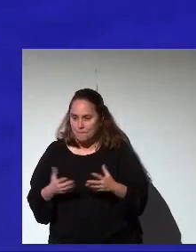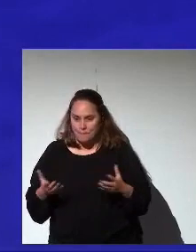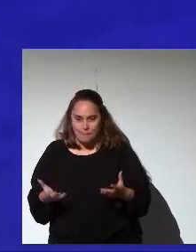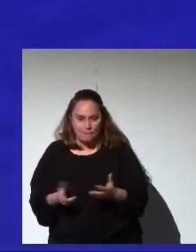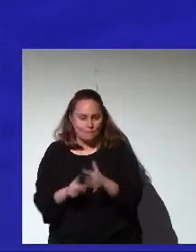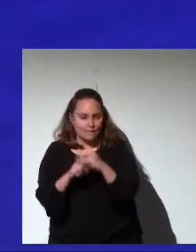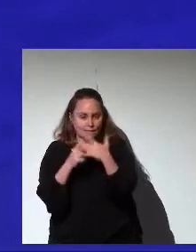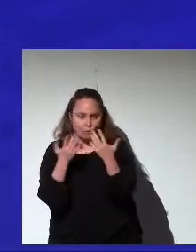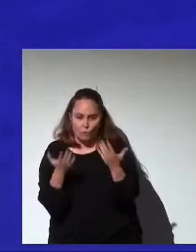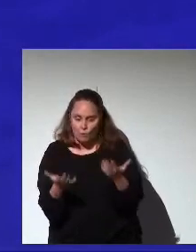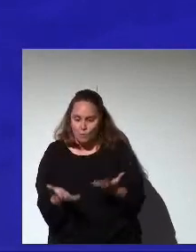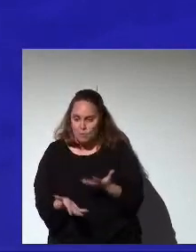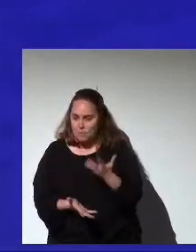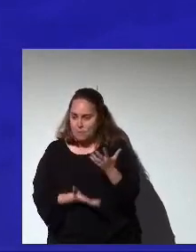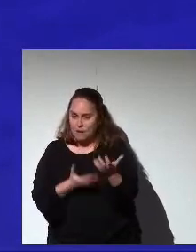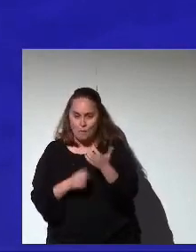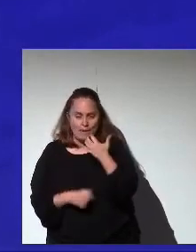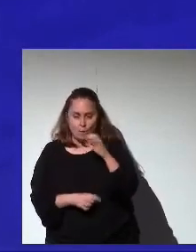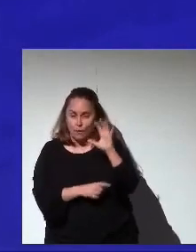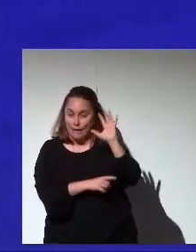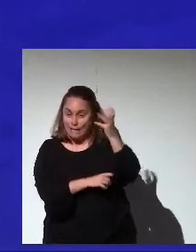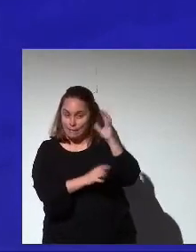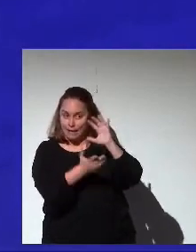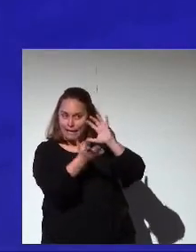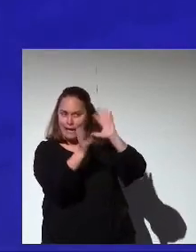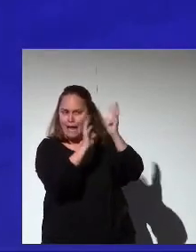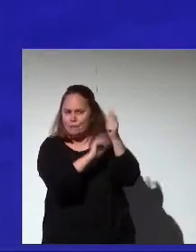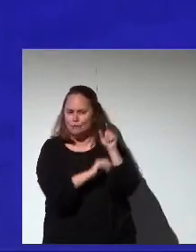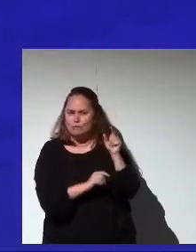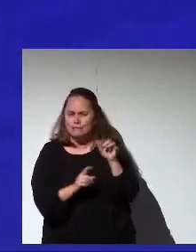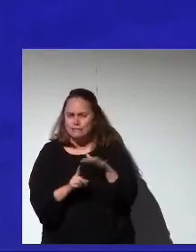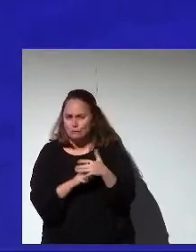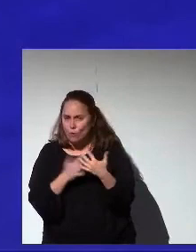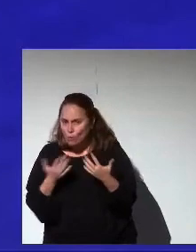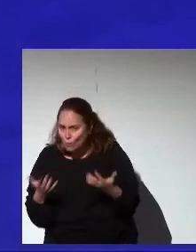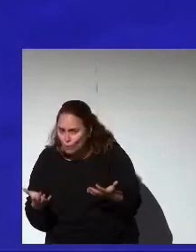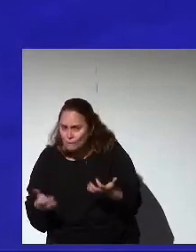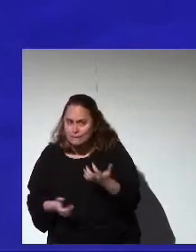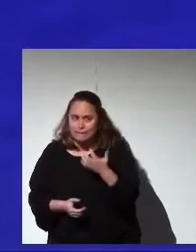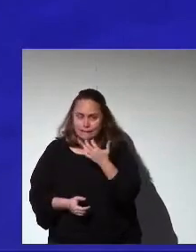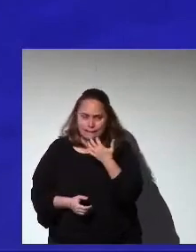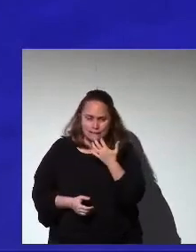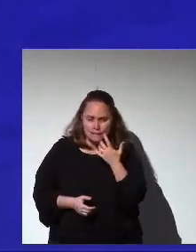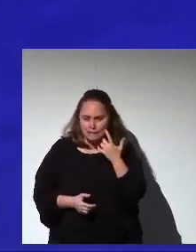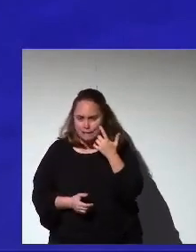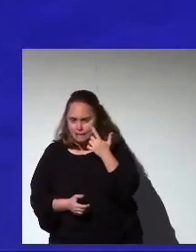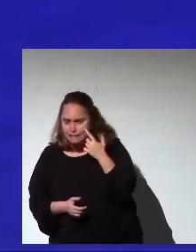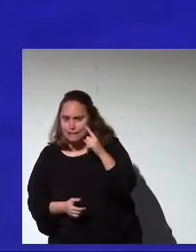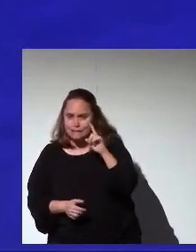que provoca ello del cambio climático, de que resulta que si se ha seguido o no se han